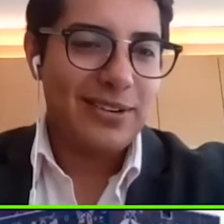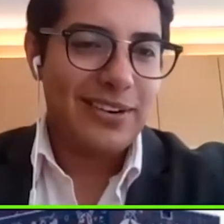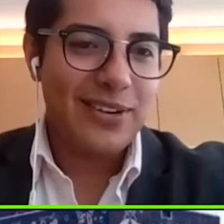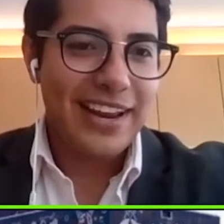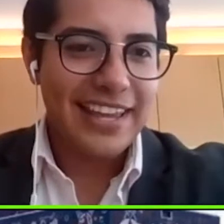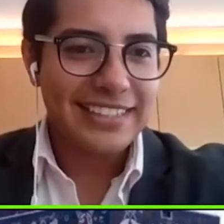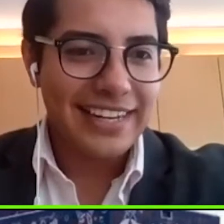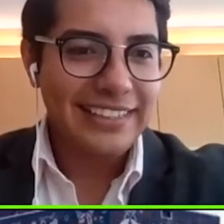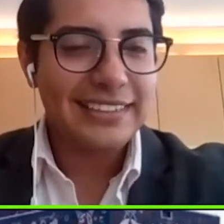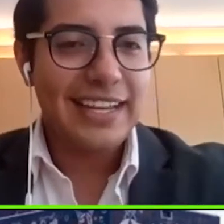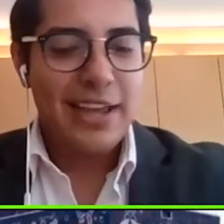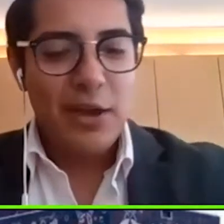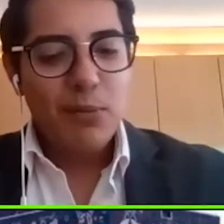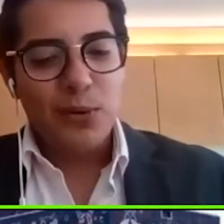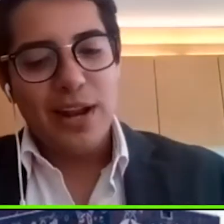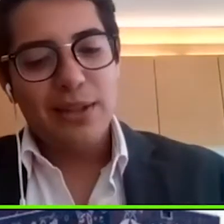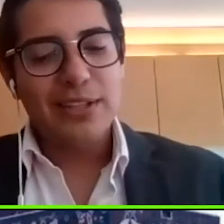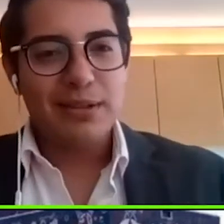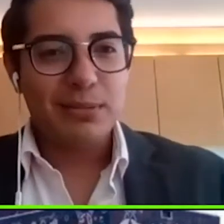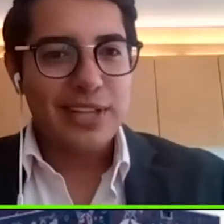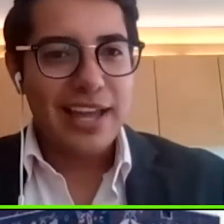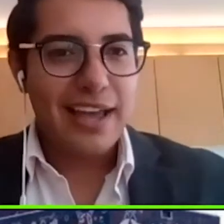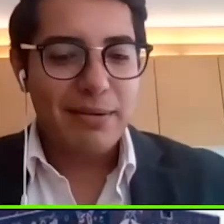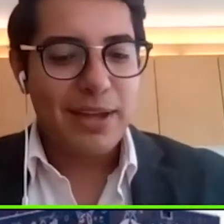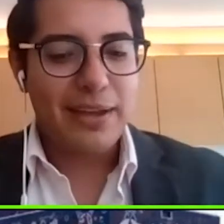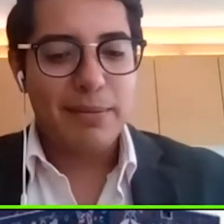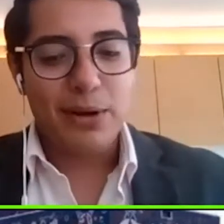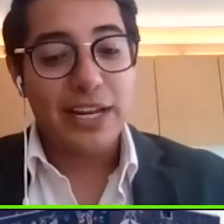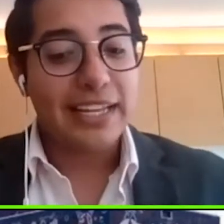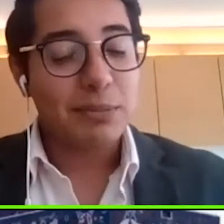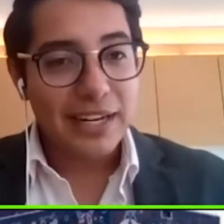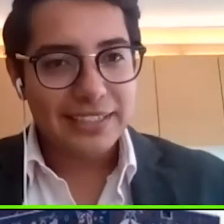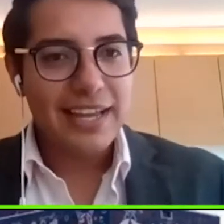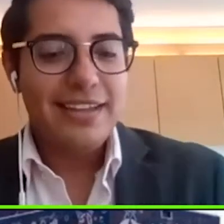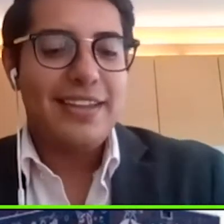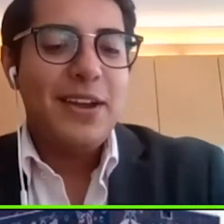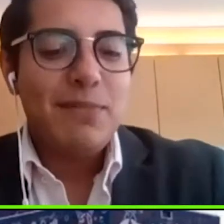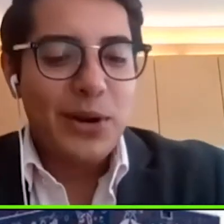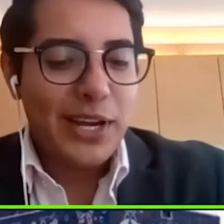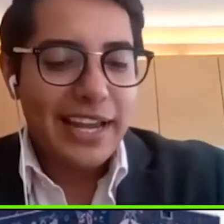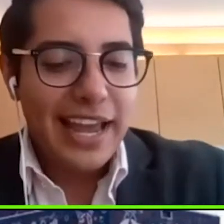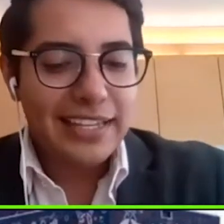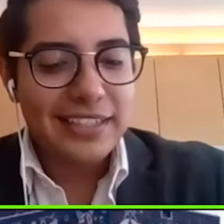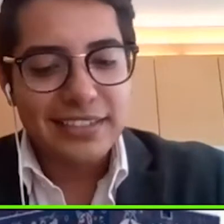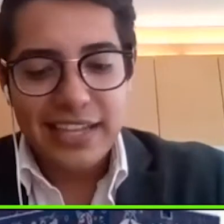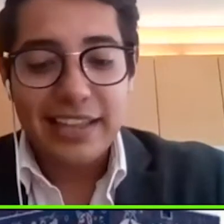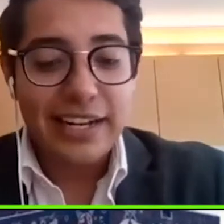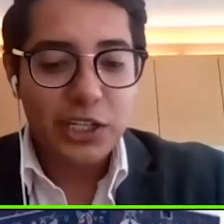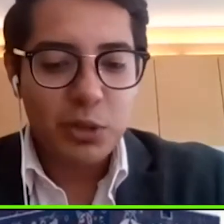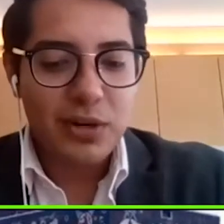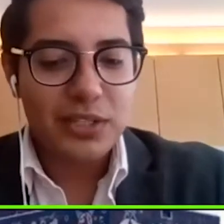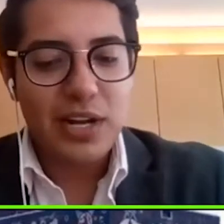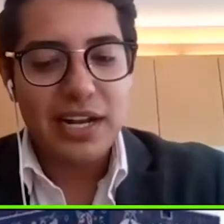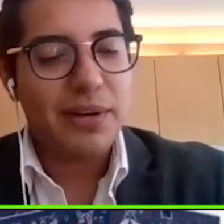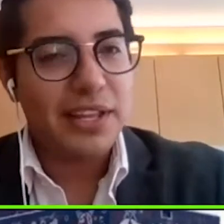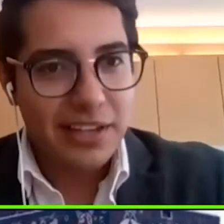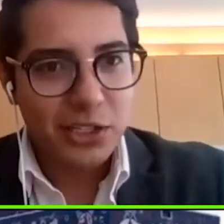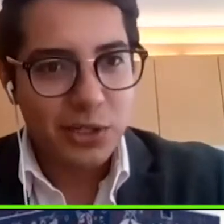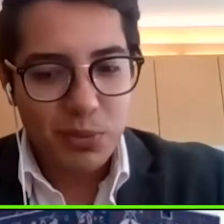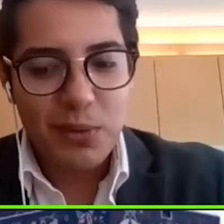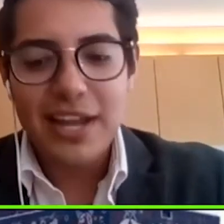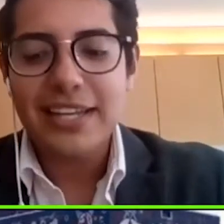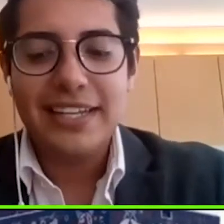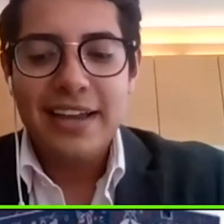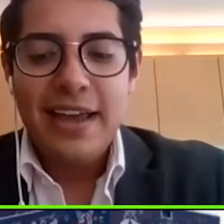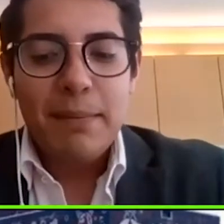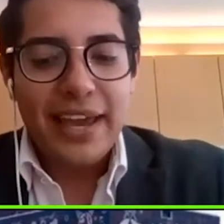poder estar con ellas tres. Por un lado, tenemos a Verónica Esparza. Verónica es licenciada en Derecho por la Escuela Libre de